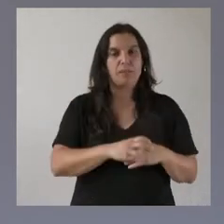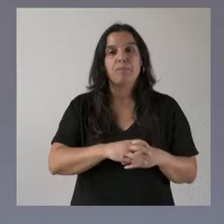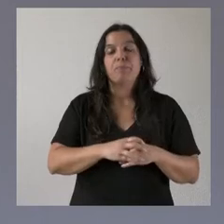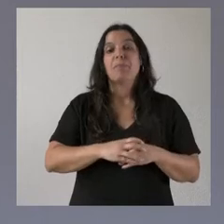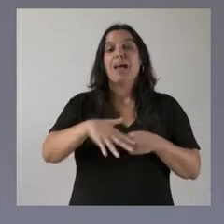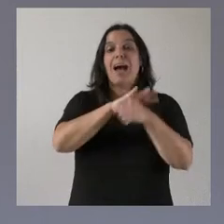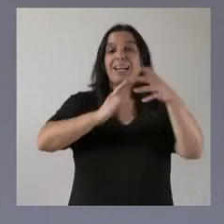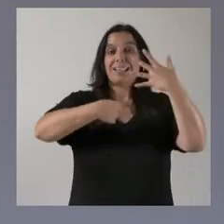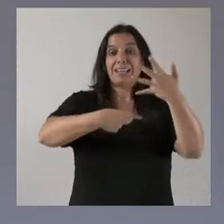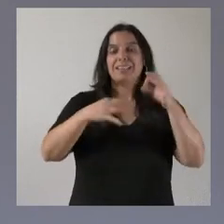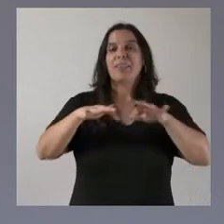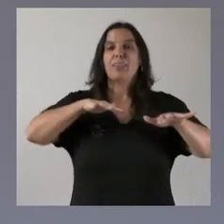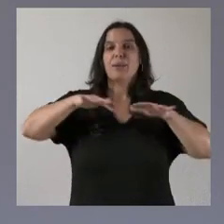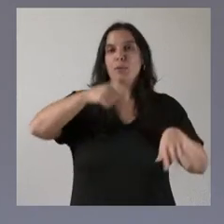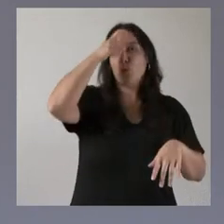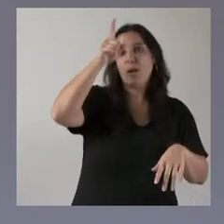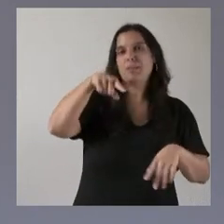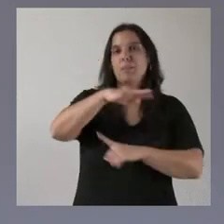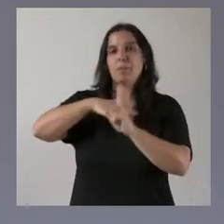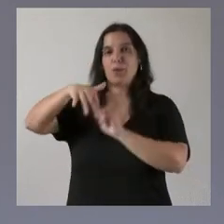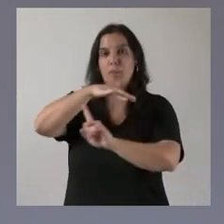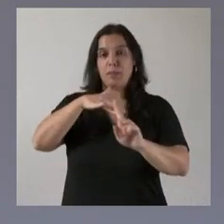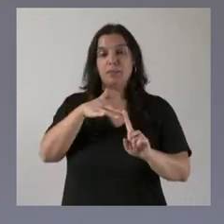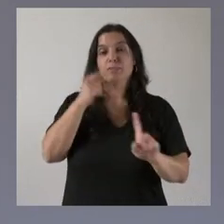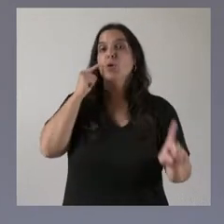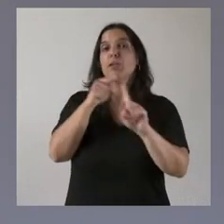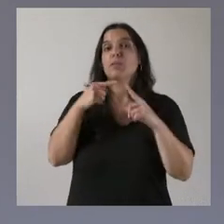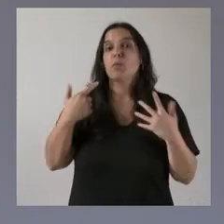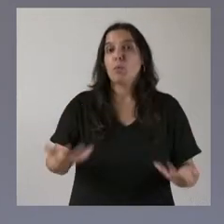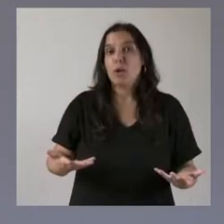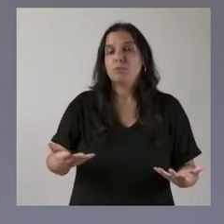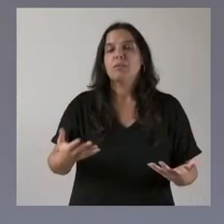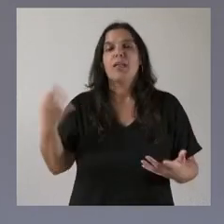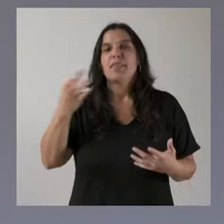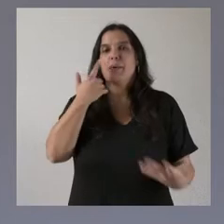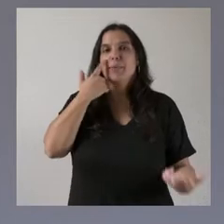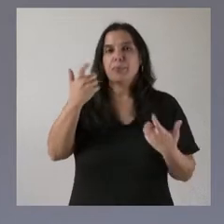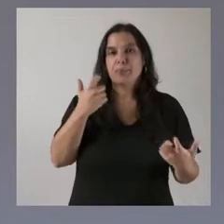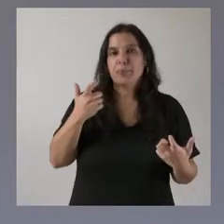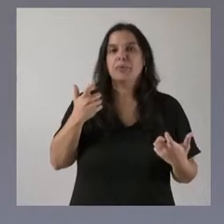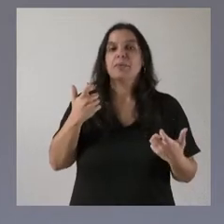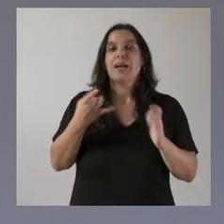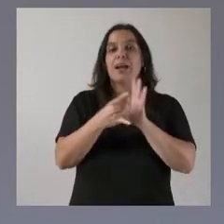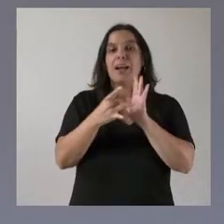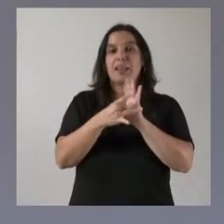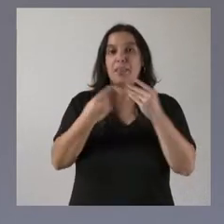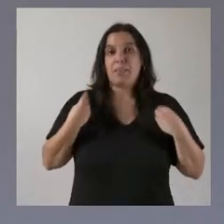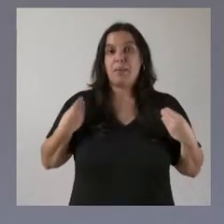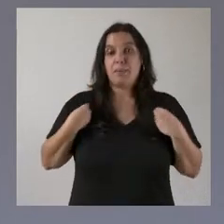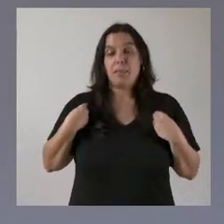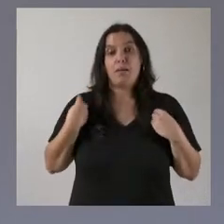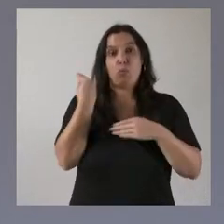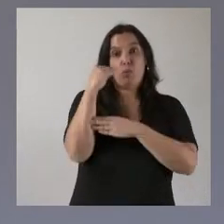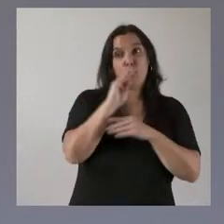sexta es dinamización rural y medio ambiente que como objetivo hay que destacar la mejora de la calidad de vida de la juventud de